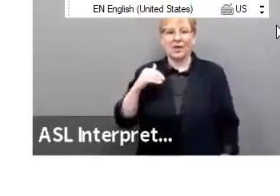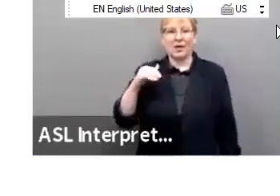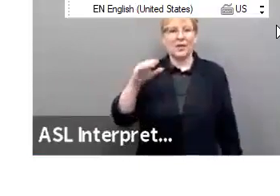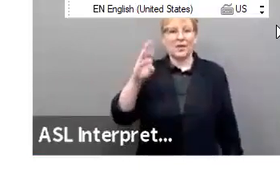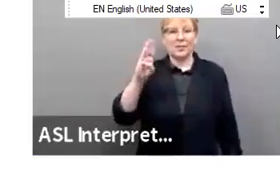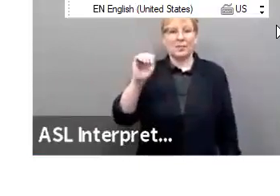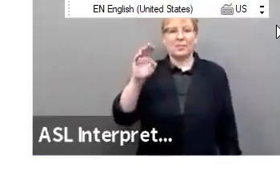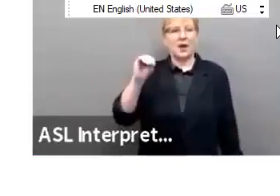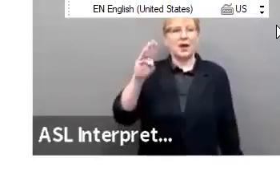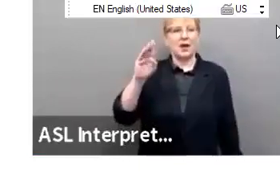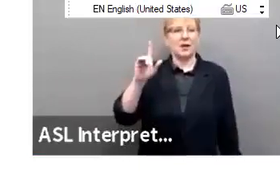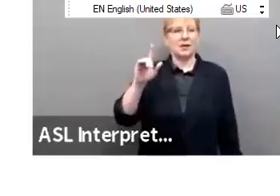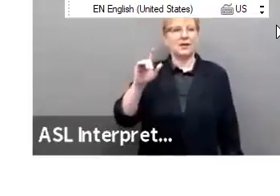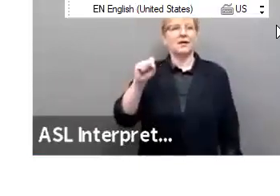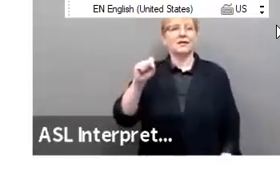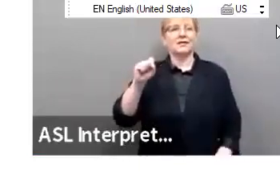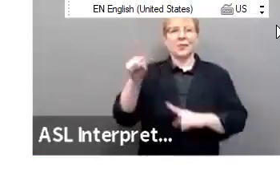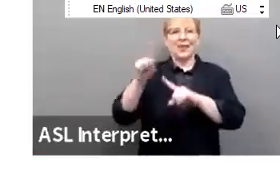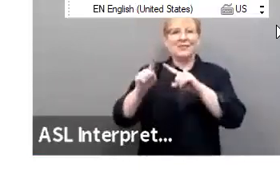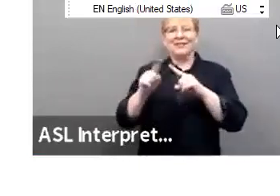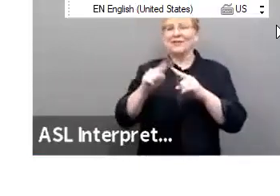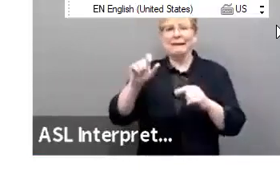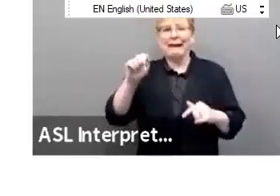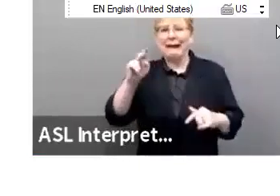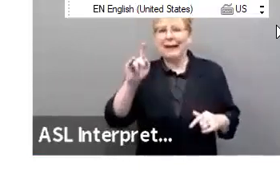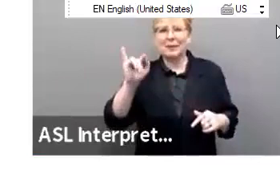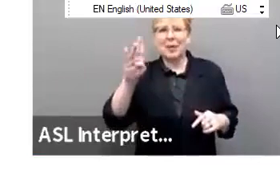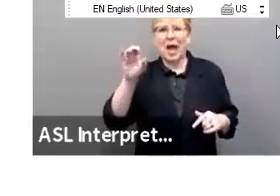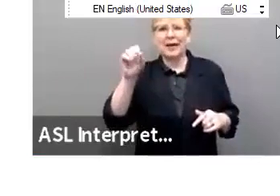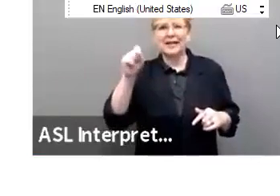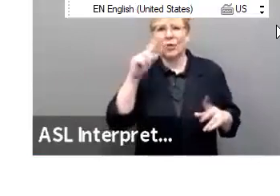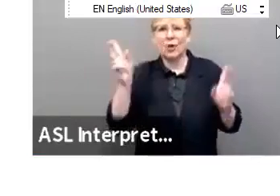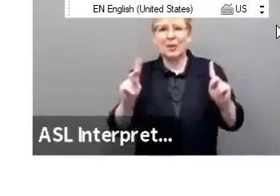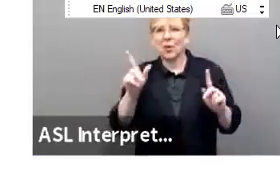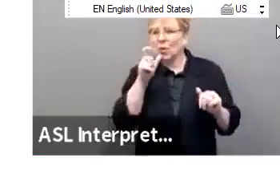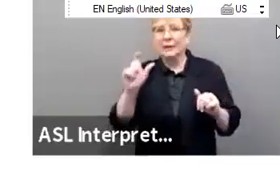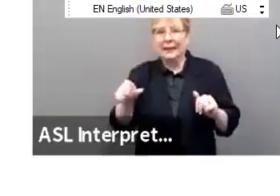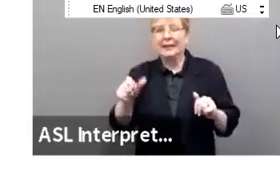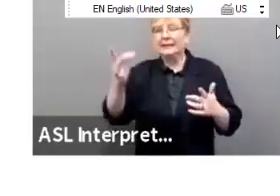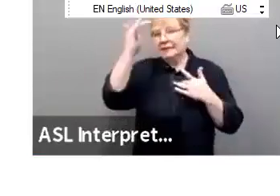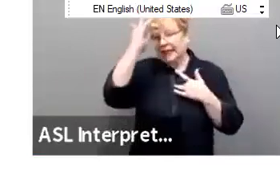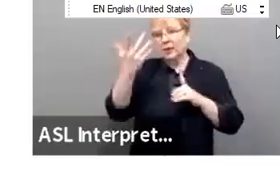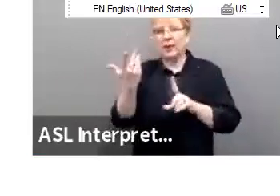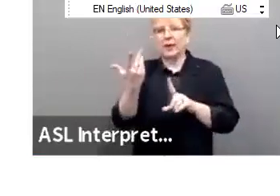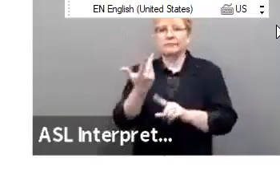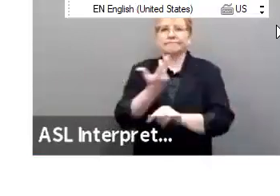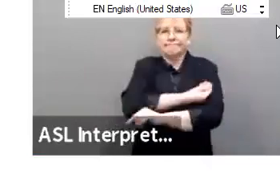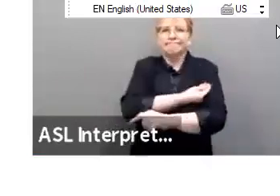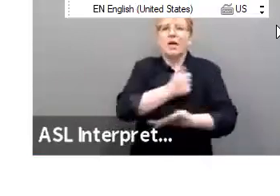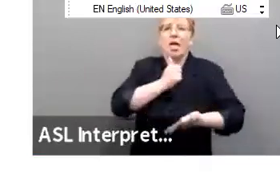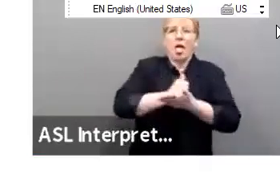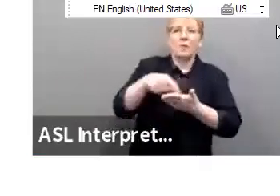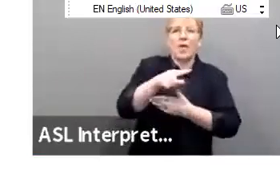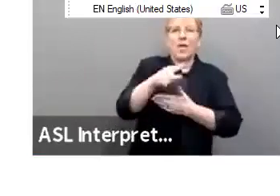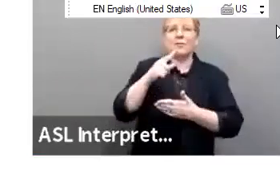que era alergia, tenía los síntomas y no estaba segura. Y recuerden también que si hay tratamiento para COVID,